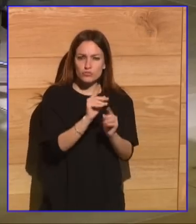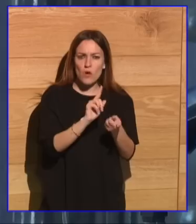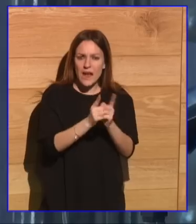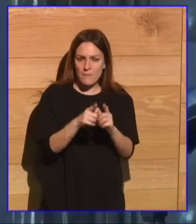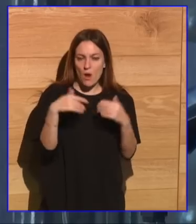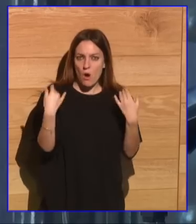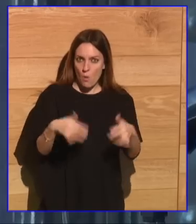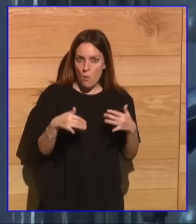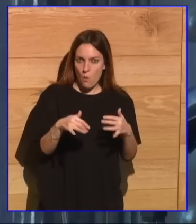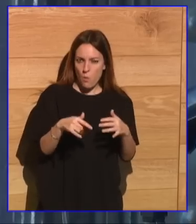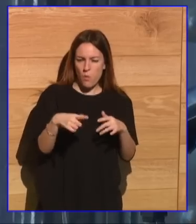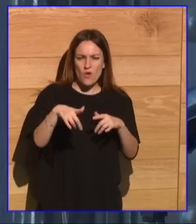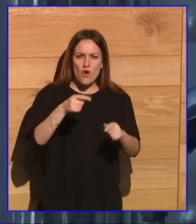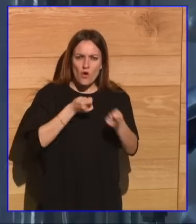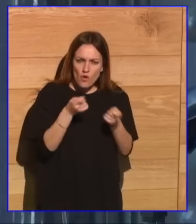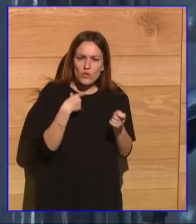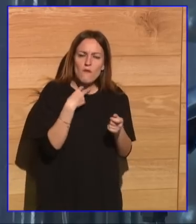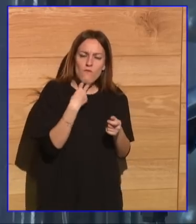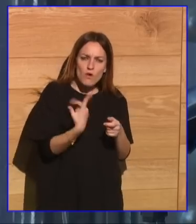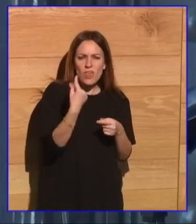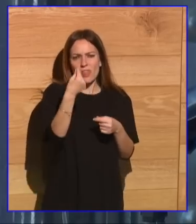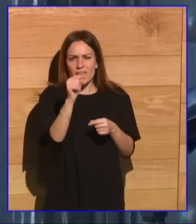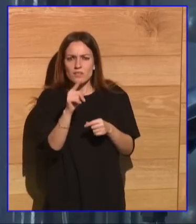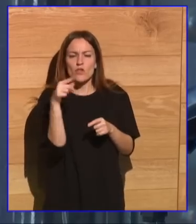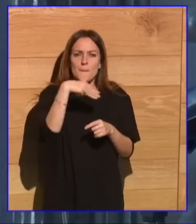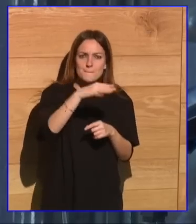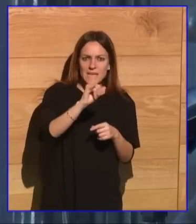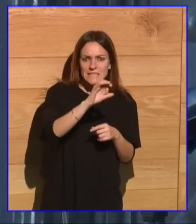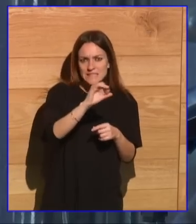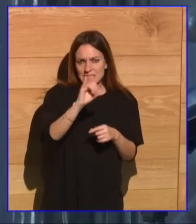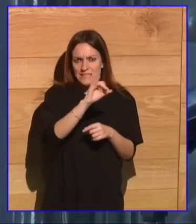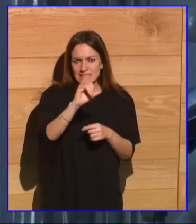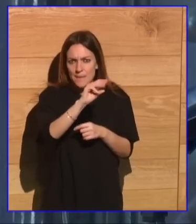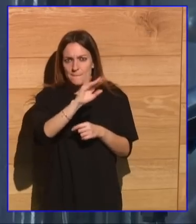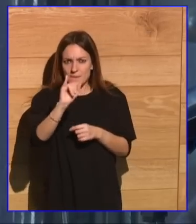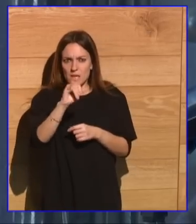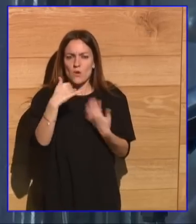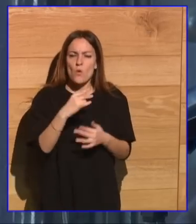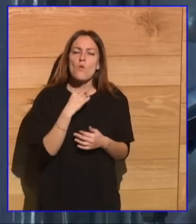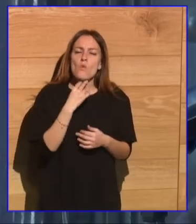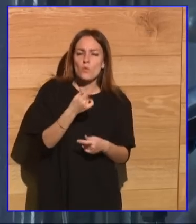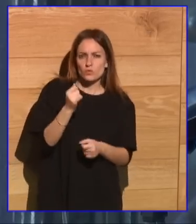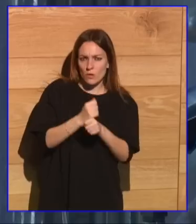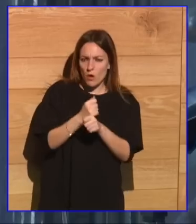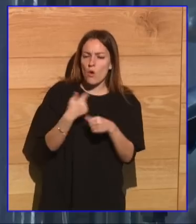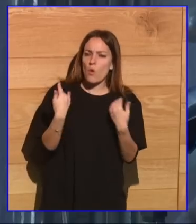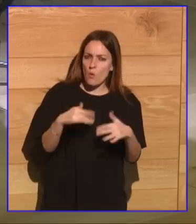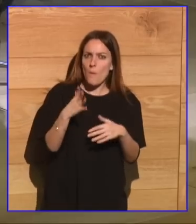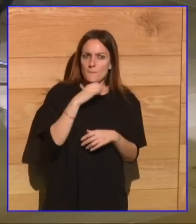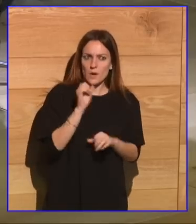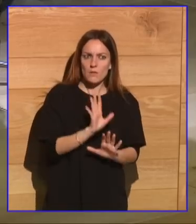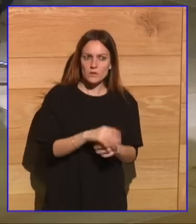vocal que tiene ese hombre es brutal, el acento que pone de Mississippi. Brad Dourif también hace un trabajo vocálico magistral. Brad Dourif